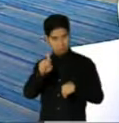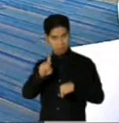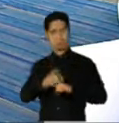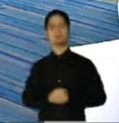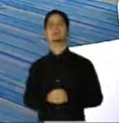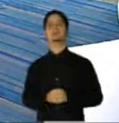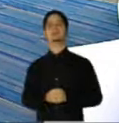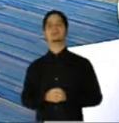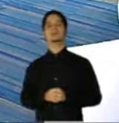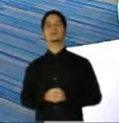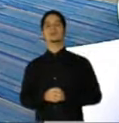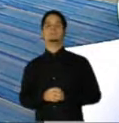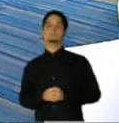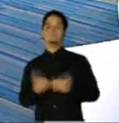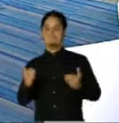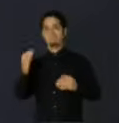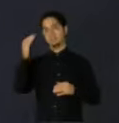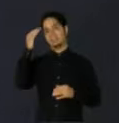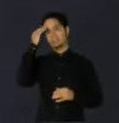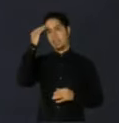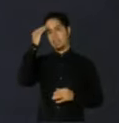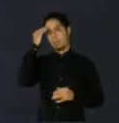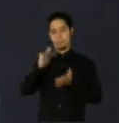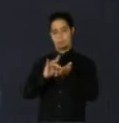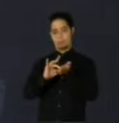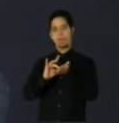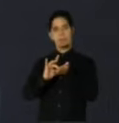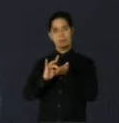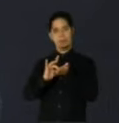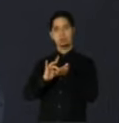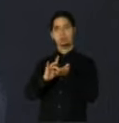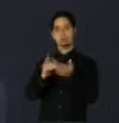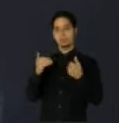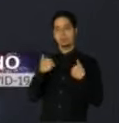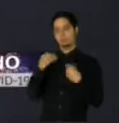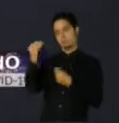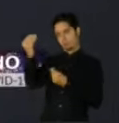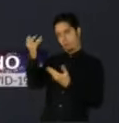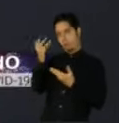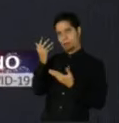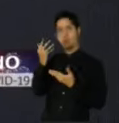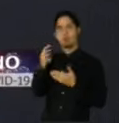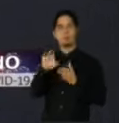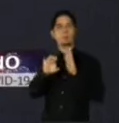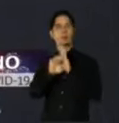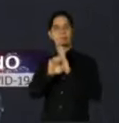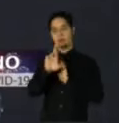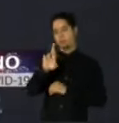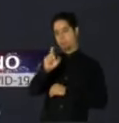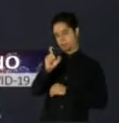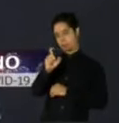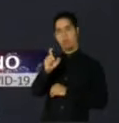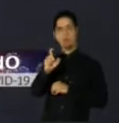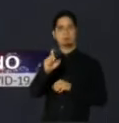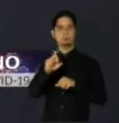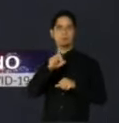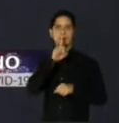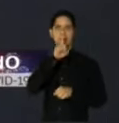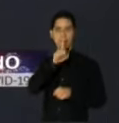Bueno, sabemos que los medicamentos controlados necesitamos una gran cantidad de información, tanto la receta original con los